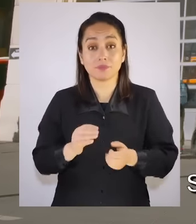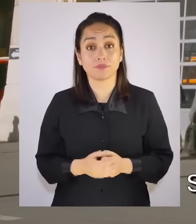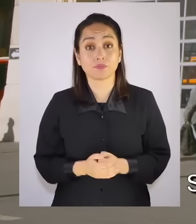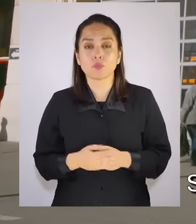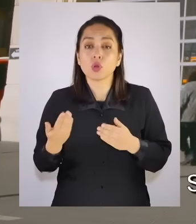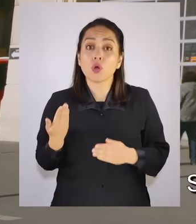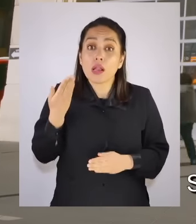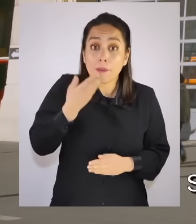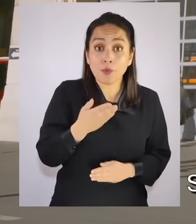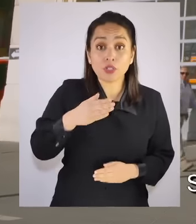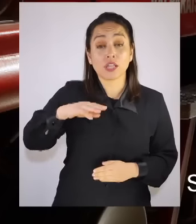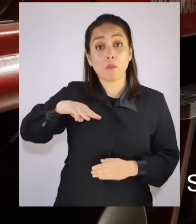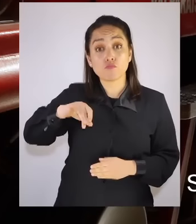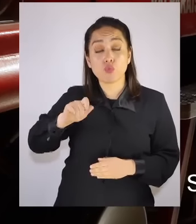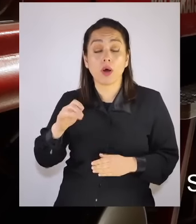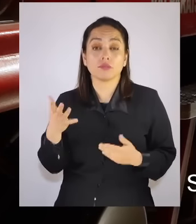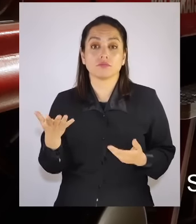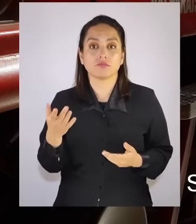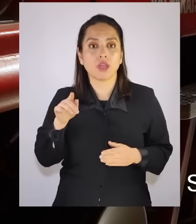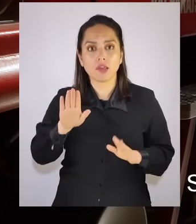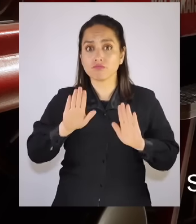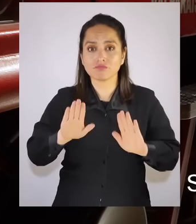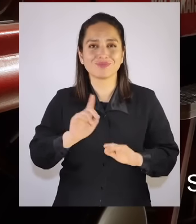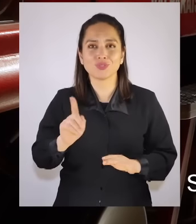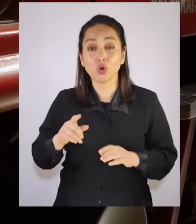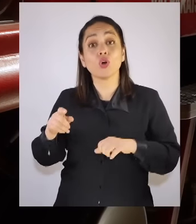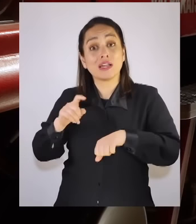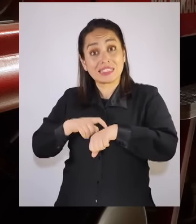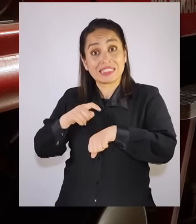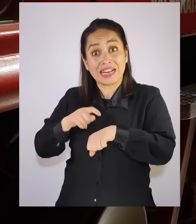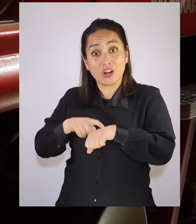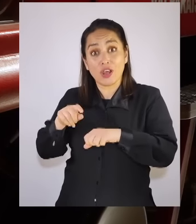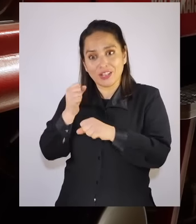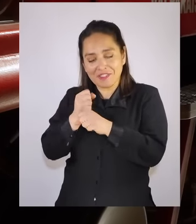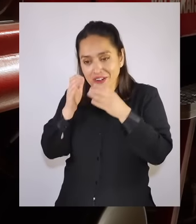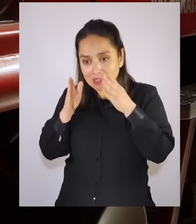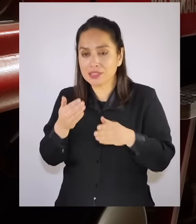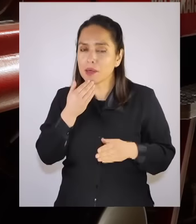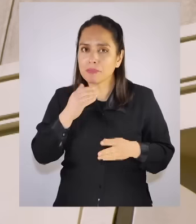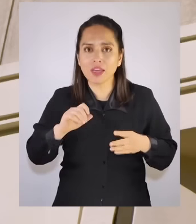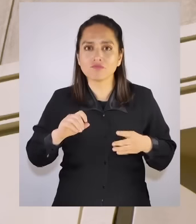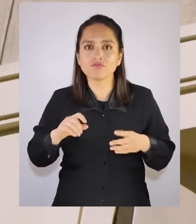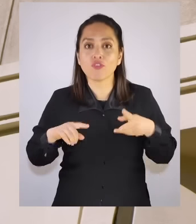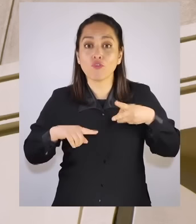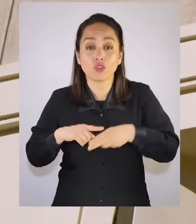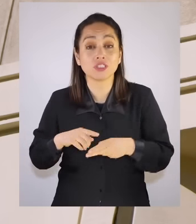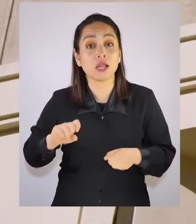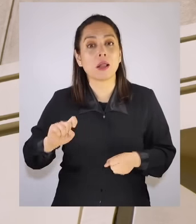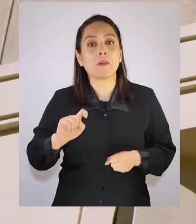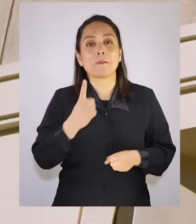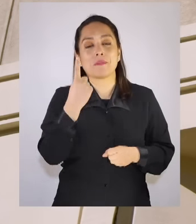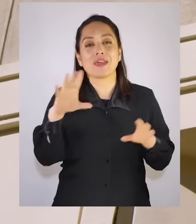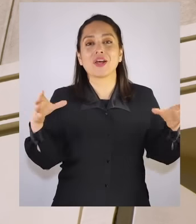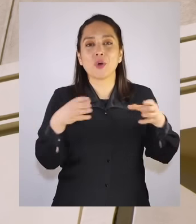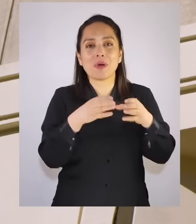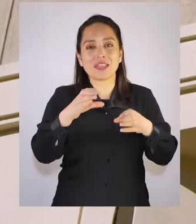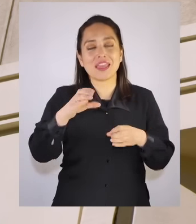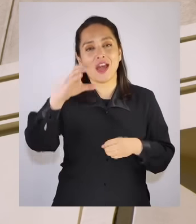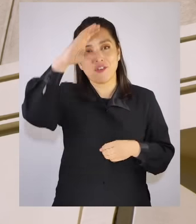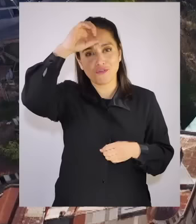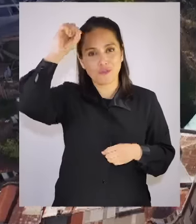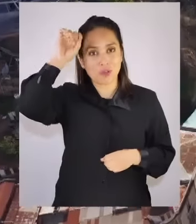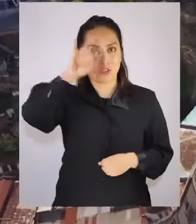de Juan no se detiene aquí. El relojero fue además uno de los fundadores de la primera compañía de bomberos de Chile, en